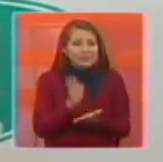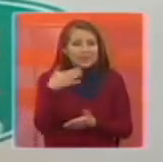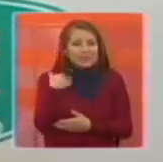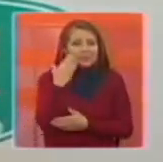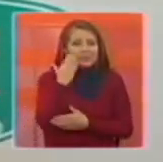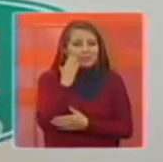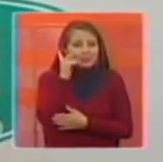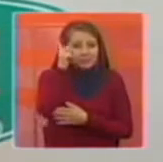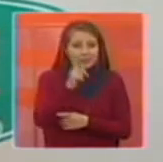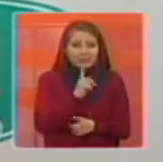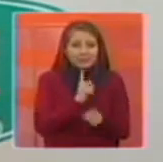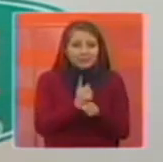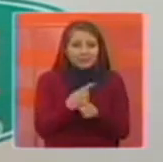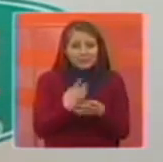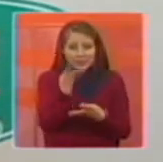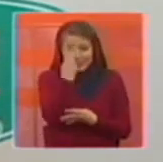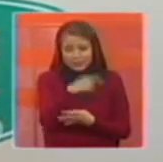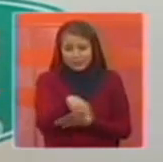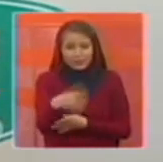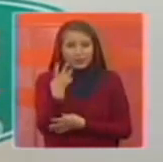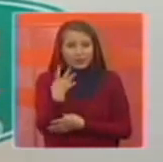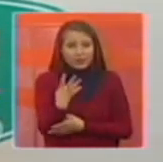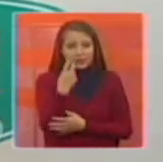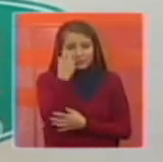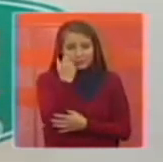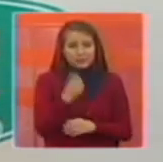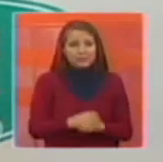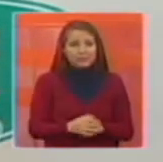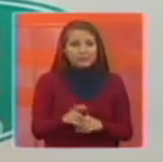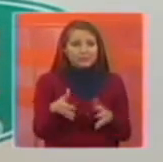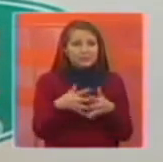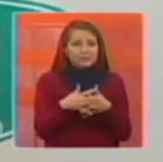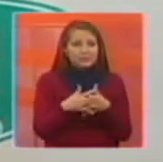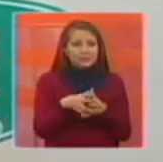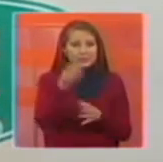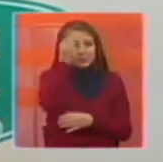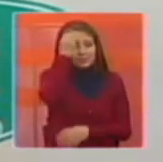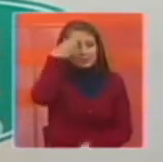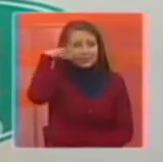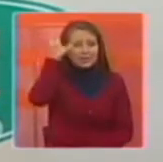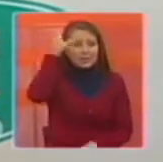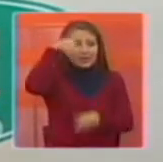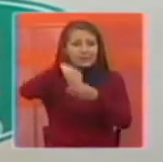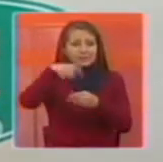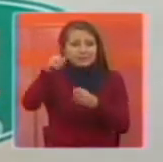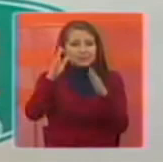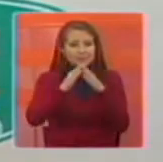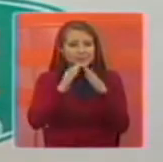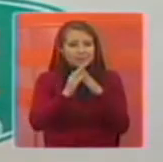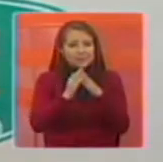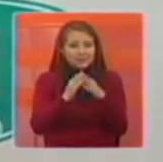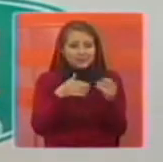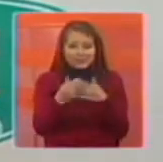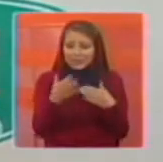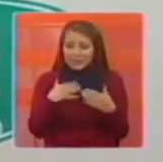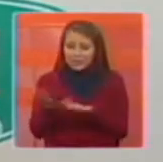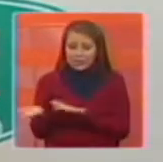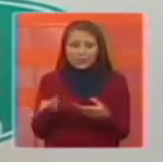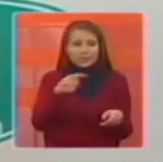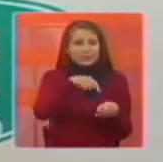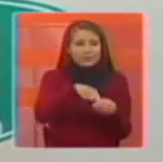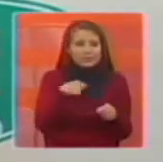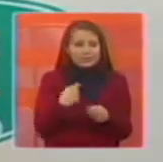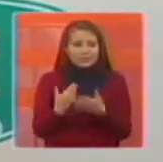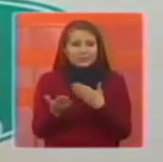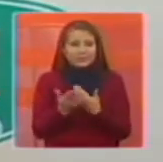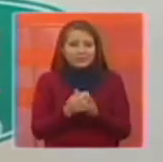el cielo y por mis cuatro hijos, que se quedó el arroz amarillo en la olla en mi casa. Pero vine yo, gordo, ¿no? Vine yo,